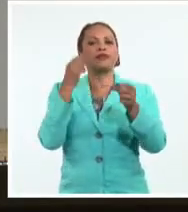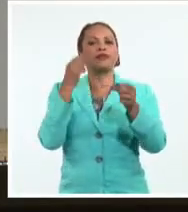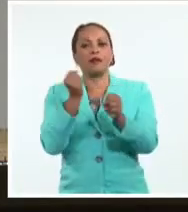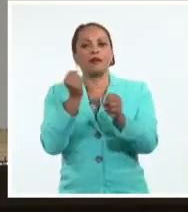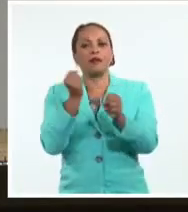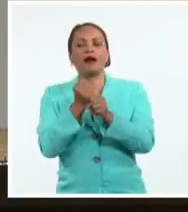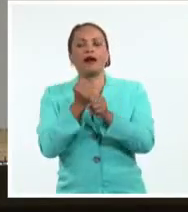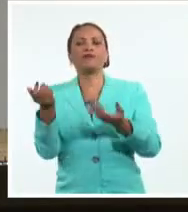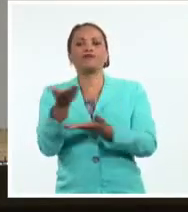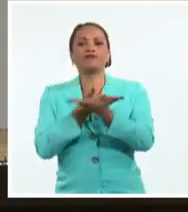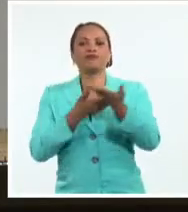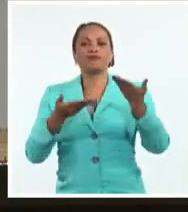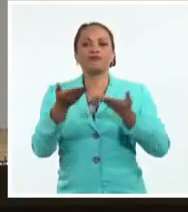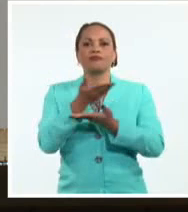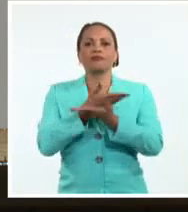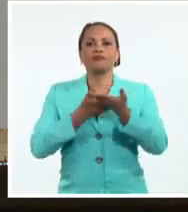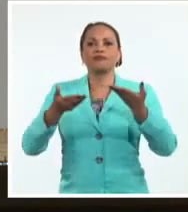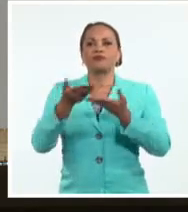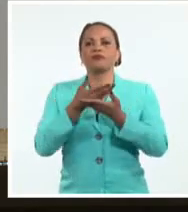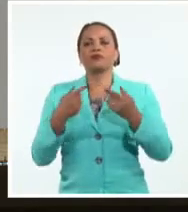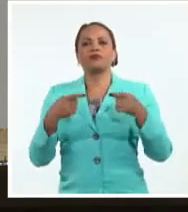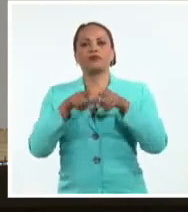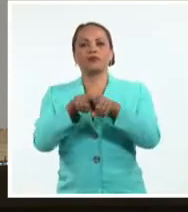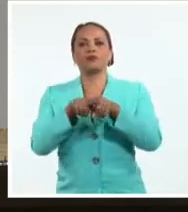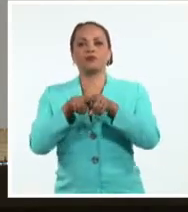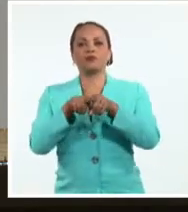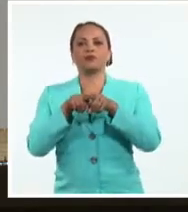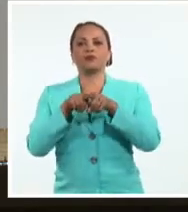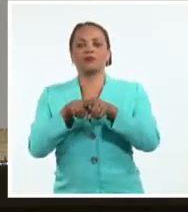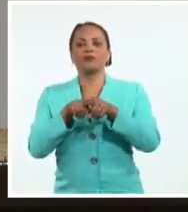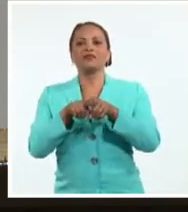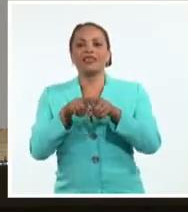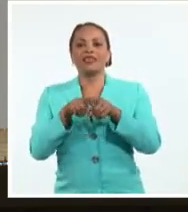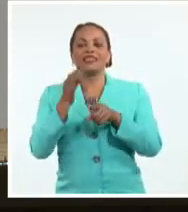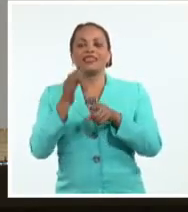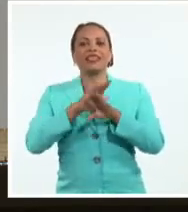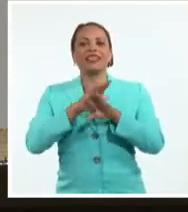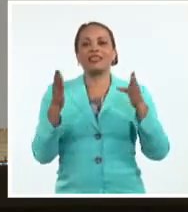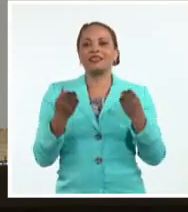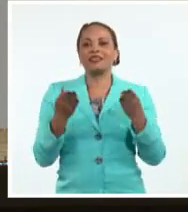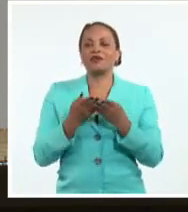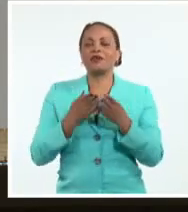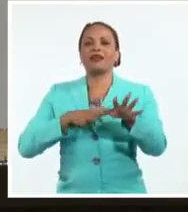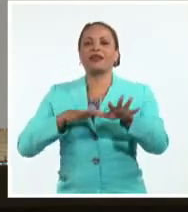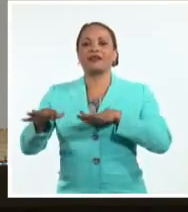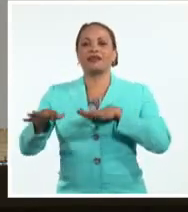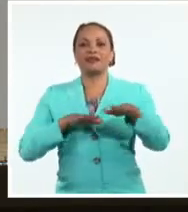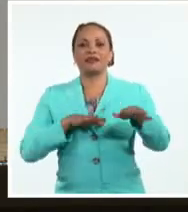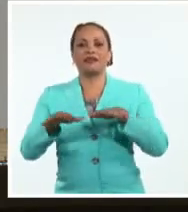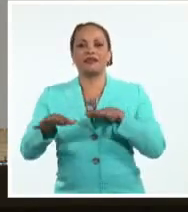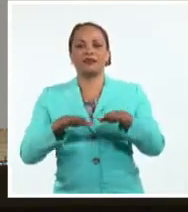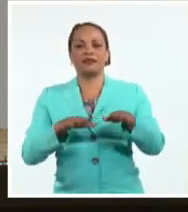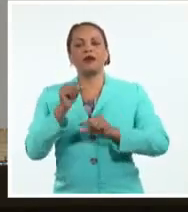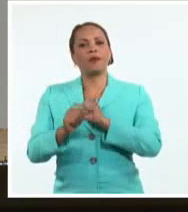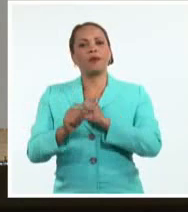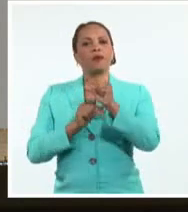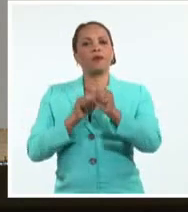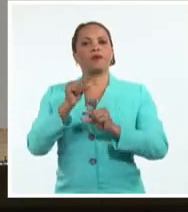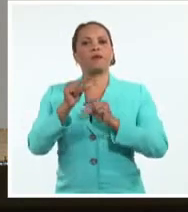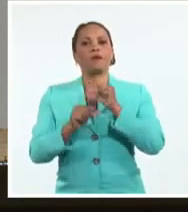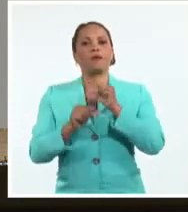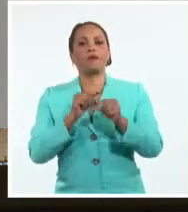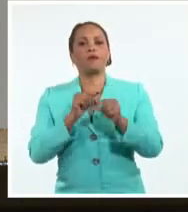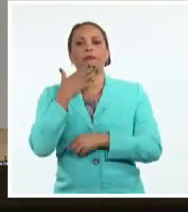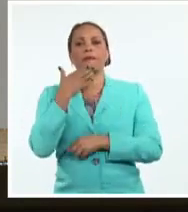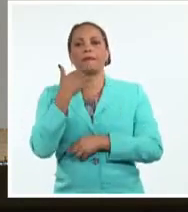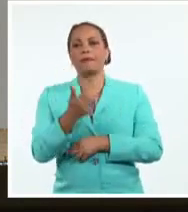manera intergubernamental en la generación de consenso y acciones y tomar aún más en